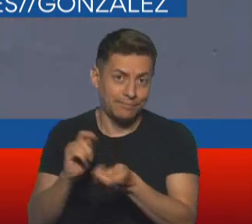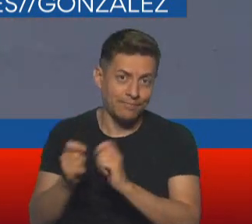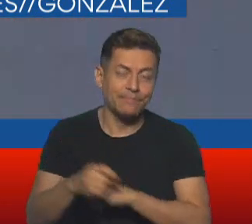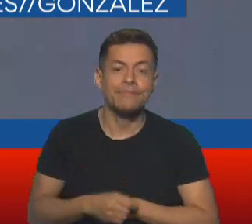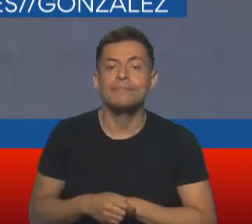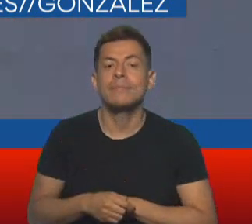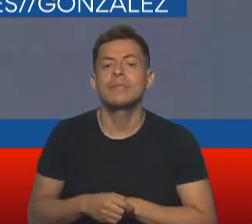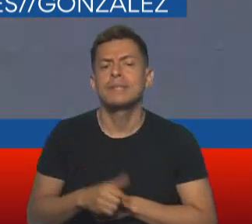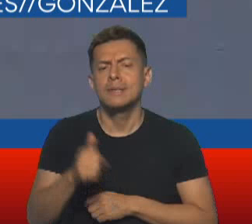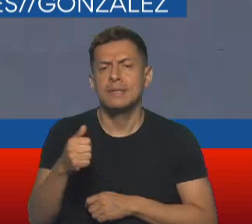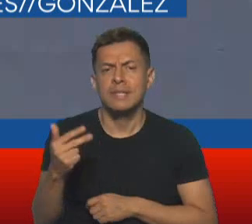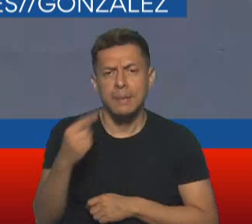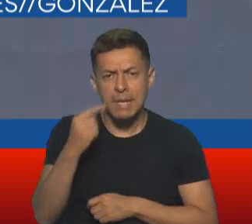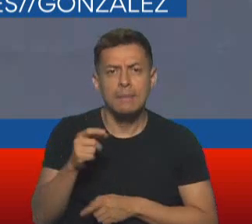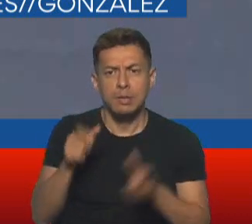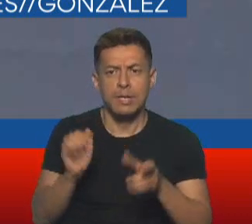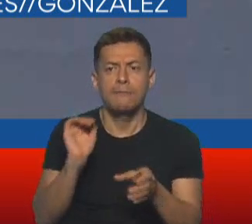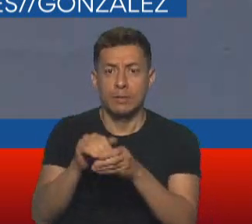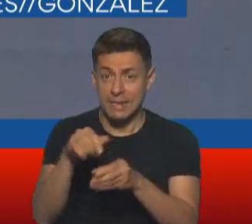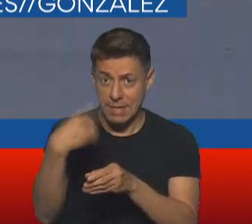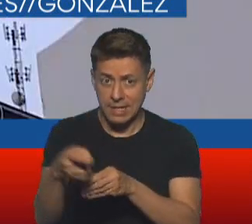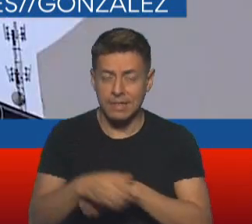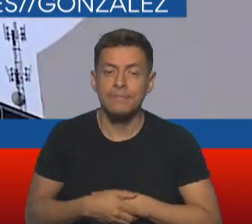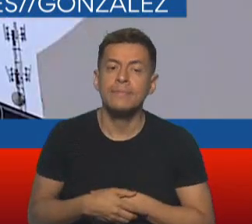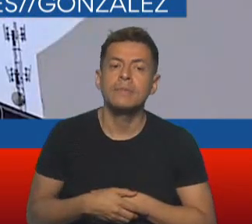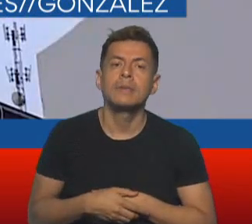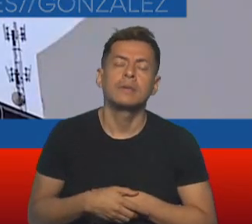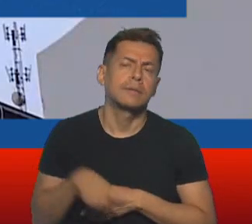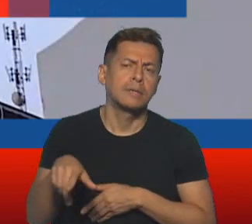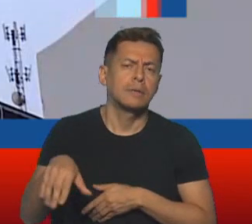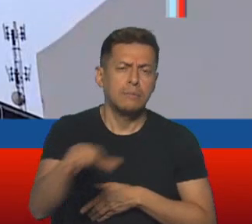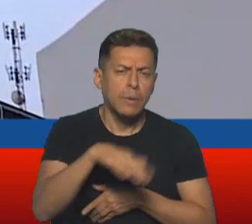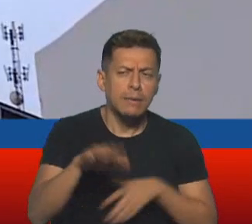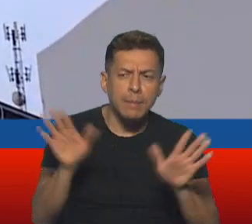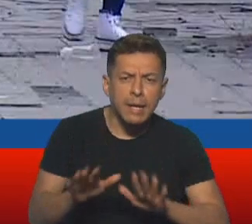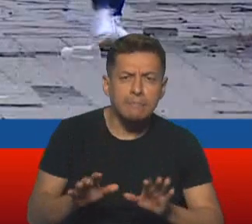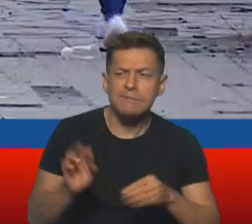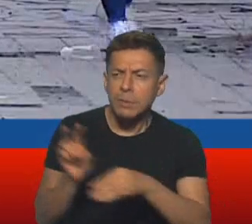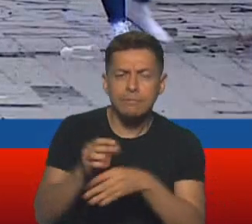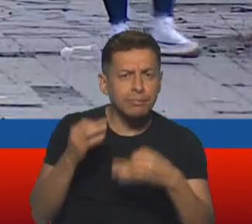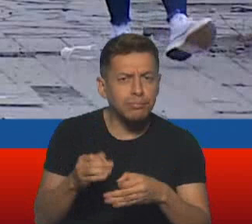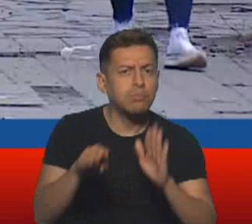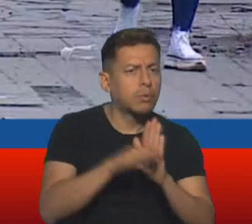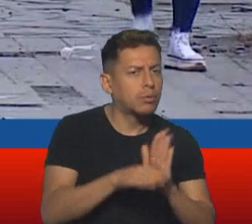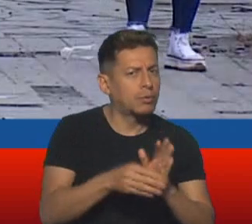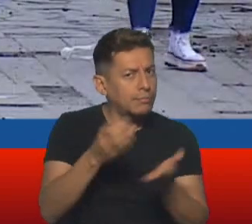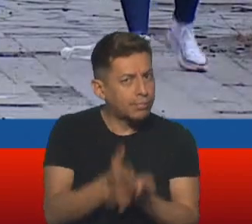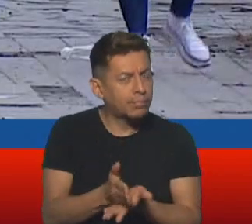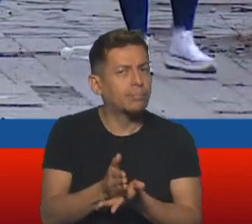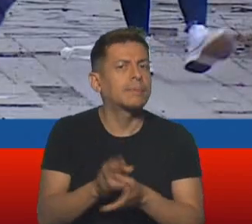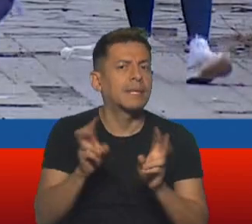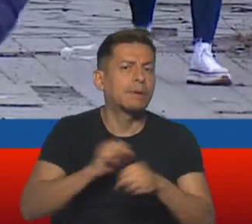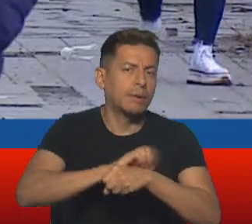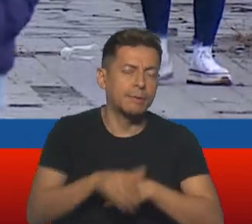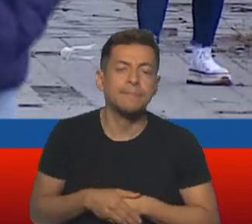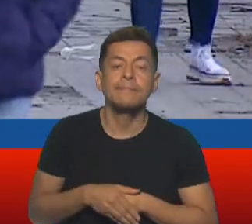600.000 electores emitirán su voto el día de mañana en medio de fuertes operativos de seguridad y protocolos por el COVID-19. Por